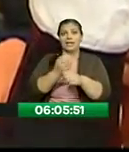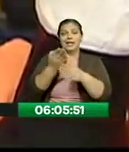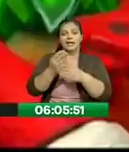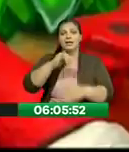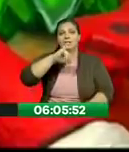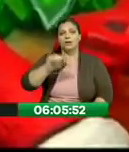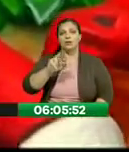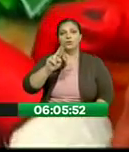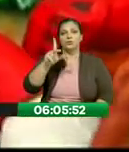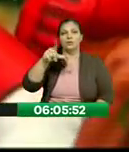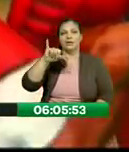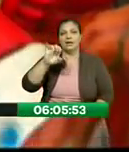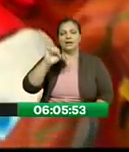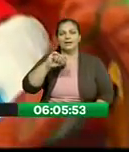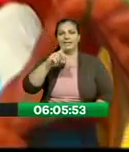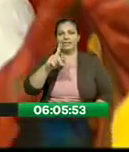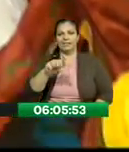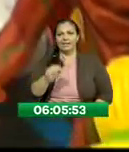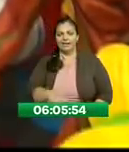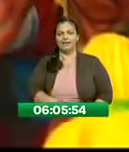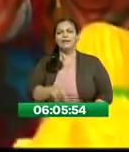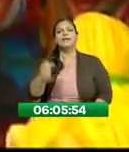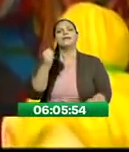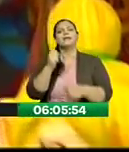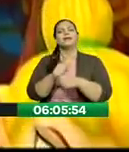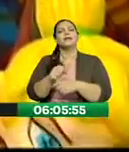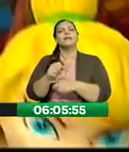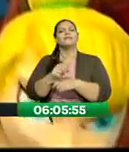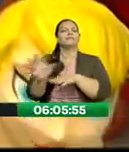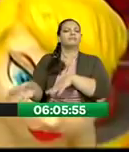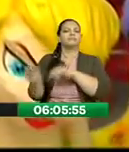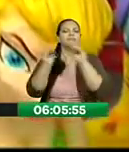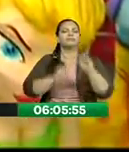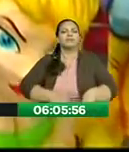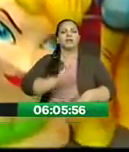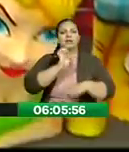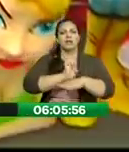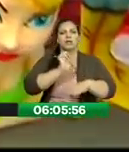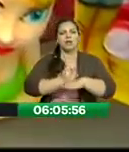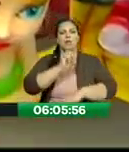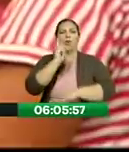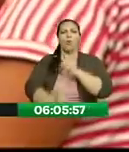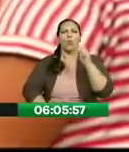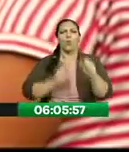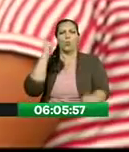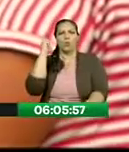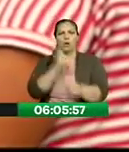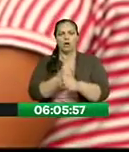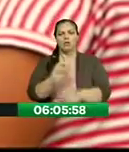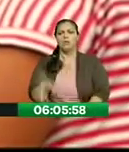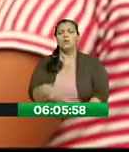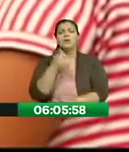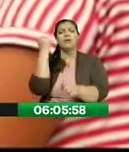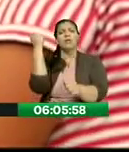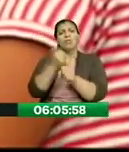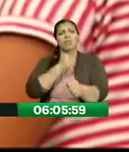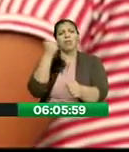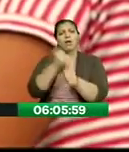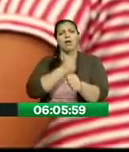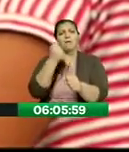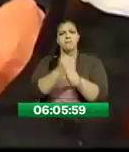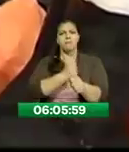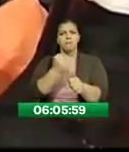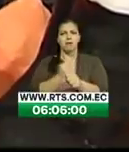Peña. Ella tiene apenas un año en este país y ya encontró en esta tradición ecuatoriana una forma de obtener